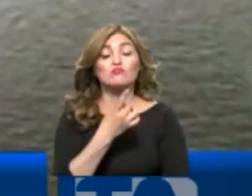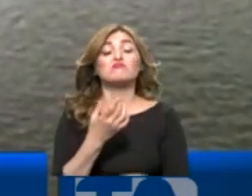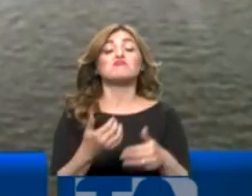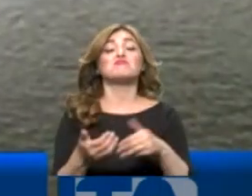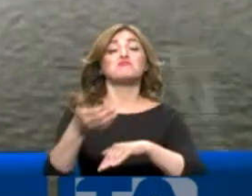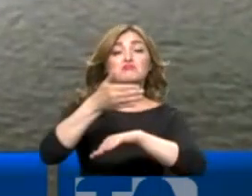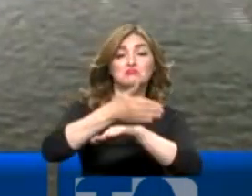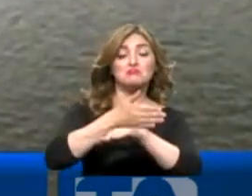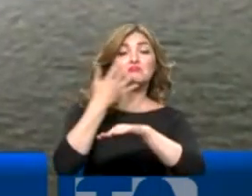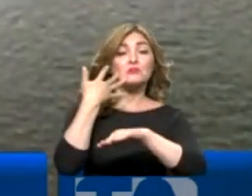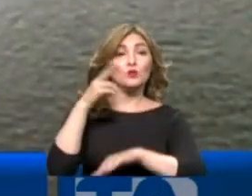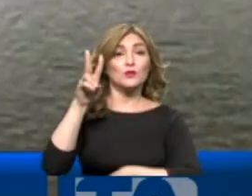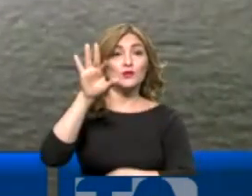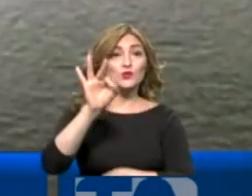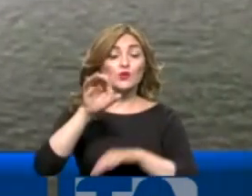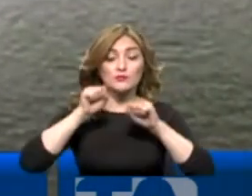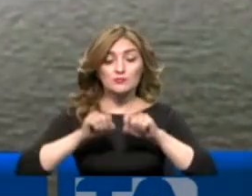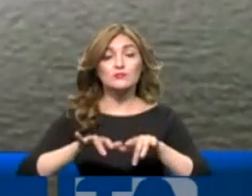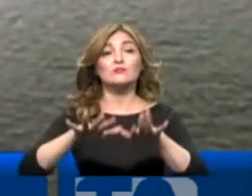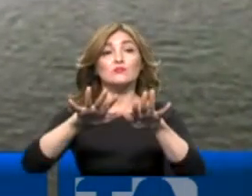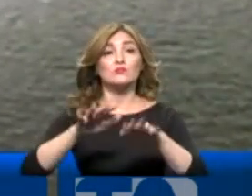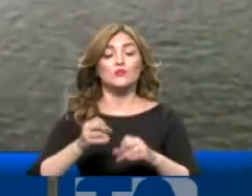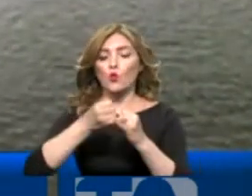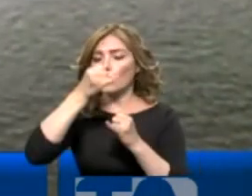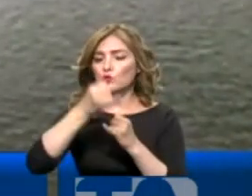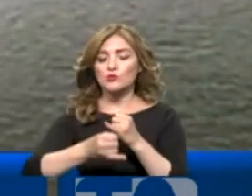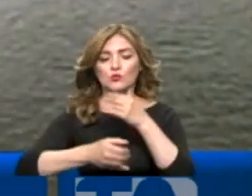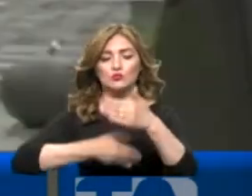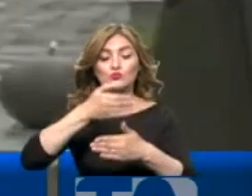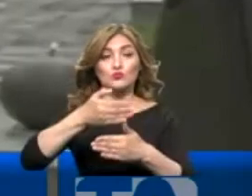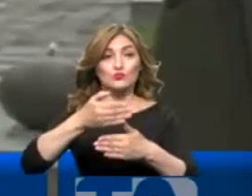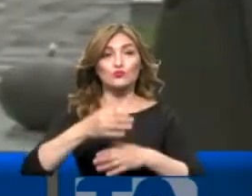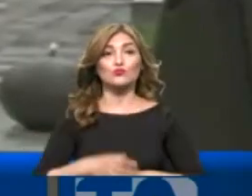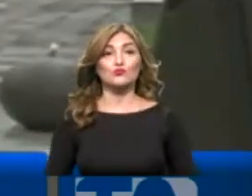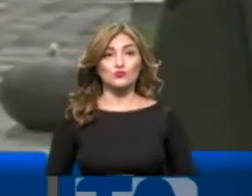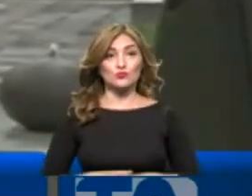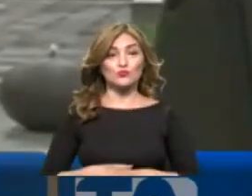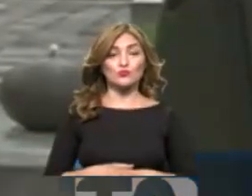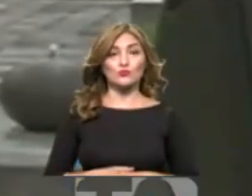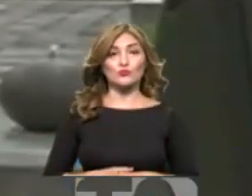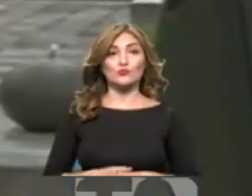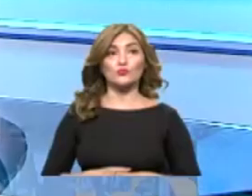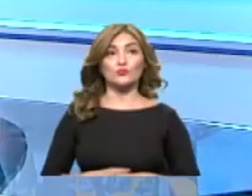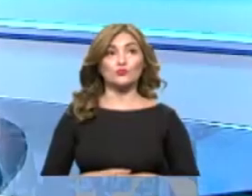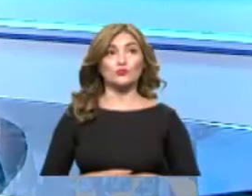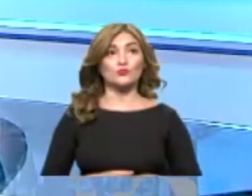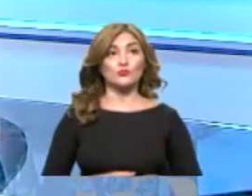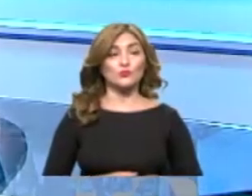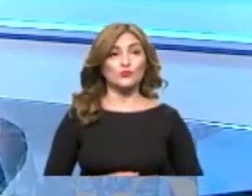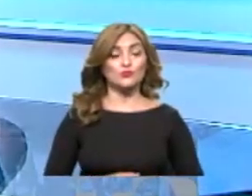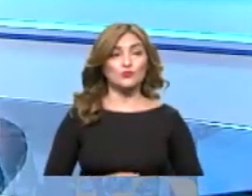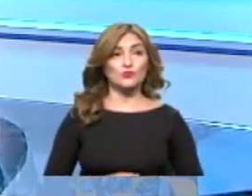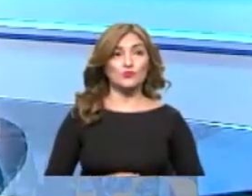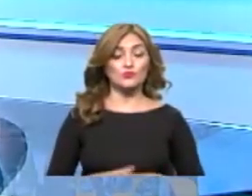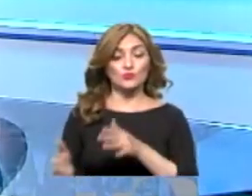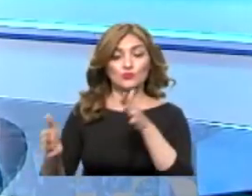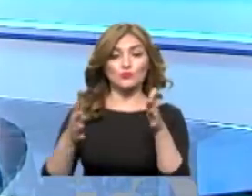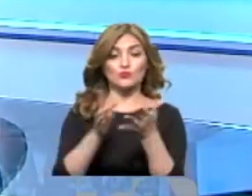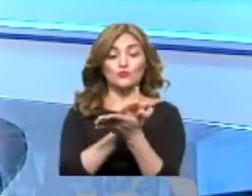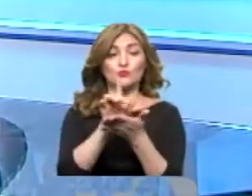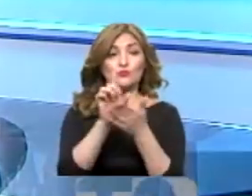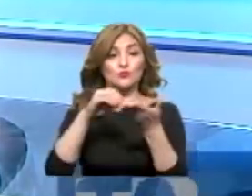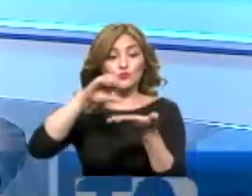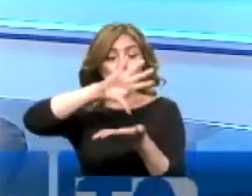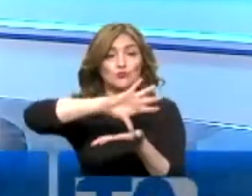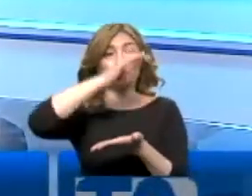determinarse antes del 29 de septiembre, cuando finaliza la instrucción fiscal. Dayana Monroy, 24 horas. En esta semana, la